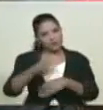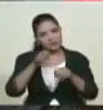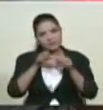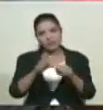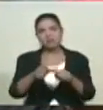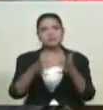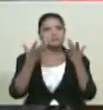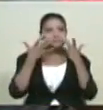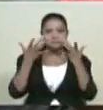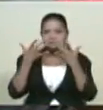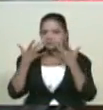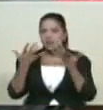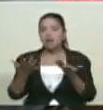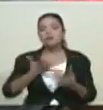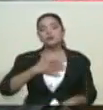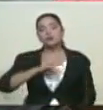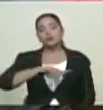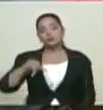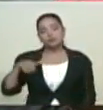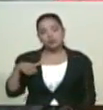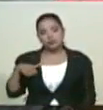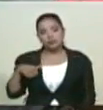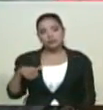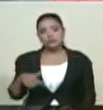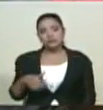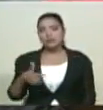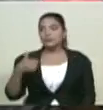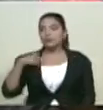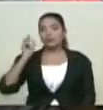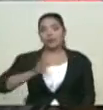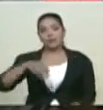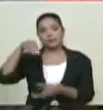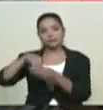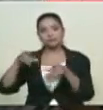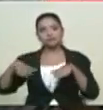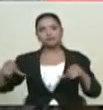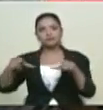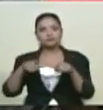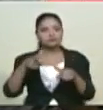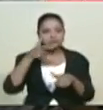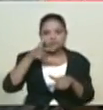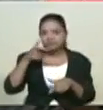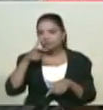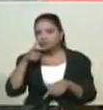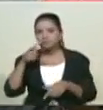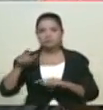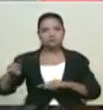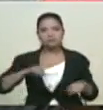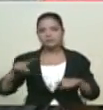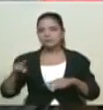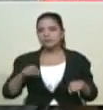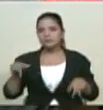vamos a seguir recorrido. Nosotros, por mi situación, yo tengo que estar en la sala situacional central